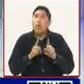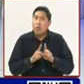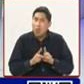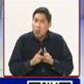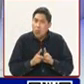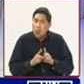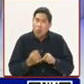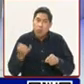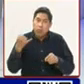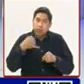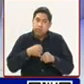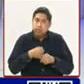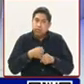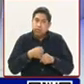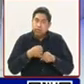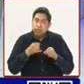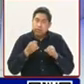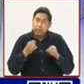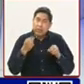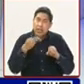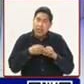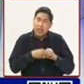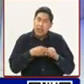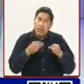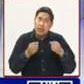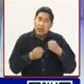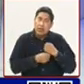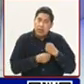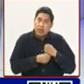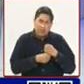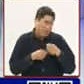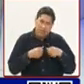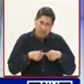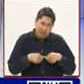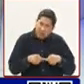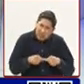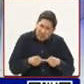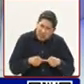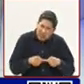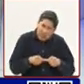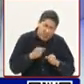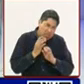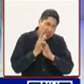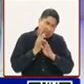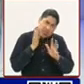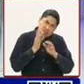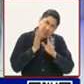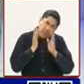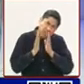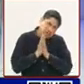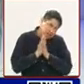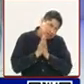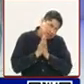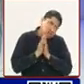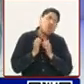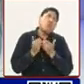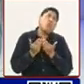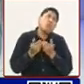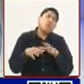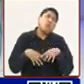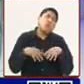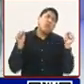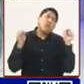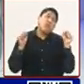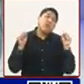el reclutamiento de los jóvenes. ¿Y ellos van a persistir, se van a mantener en estas filas, en estas carpas o se van a